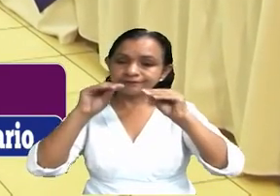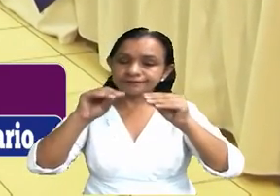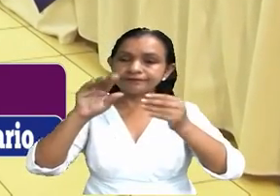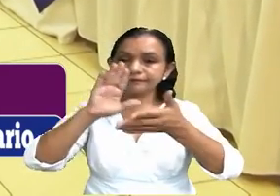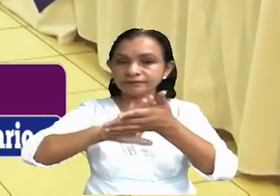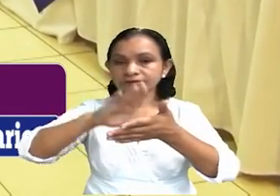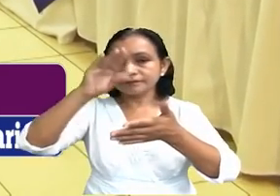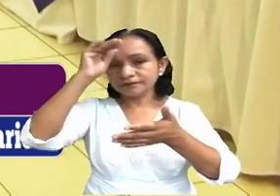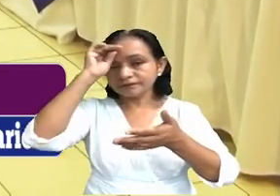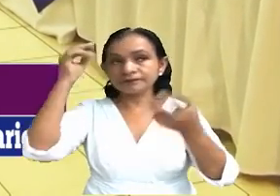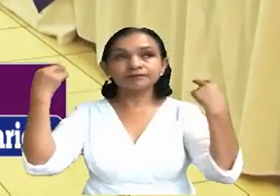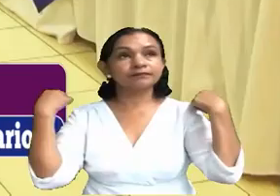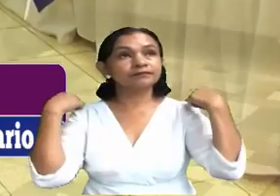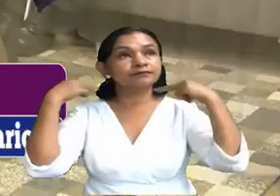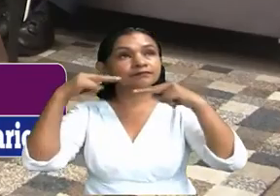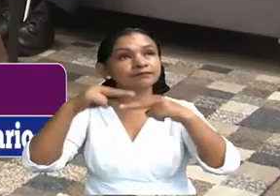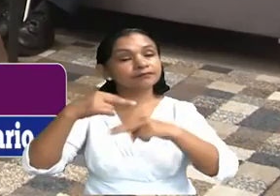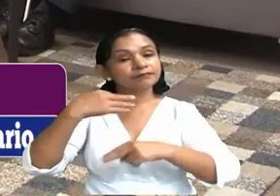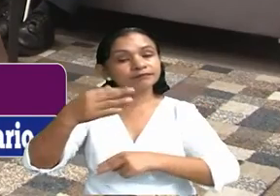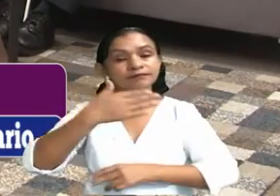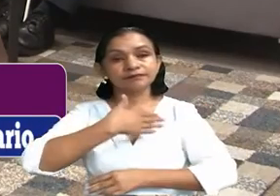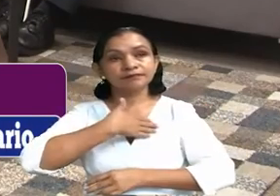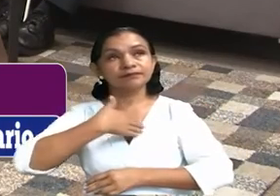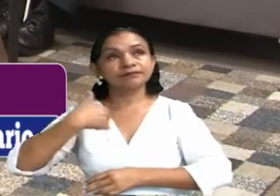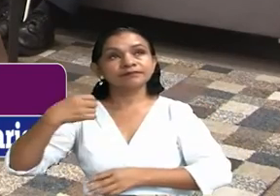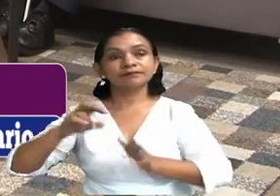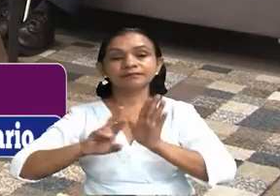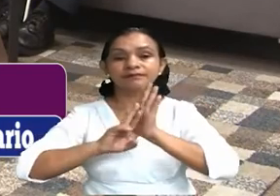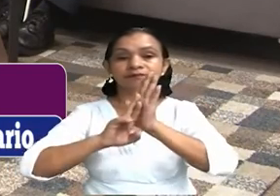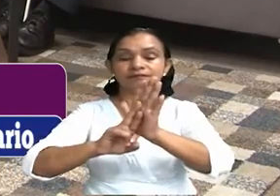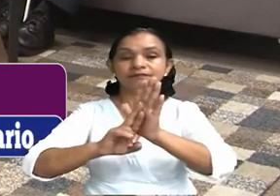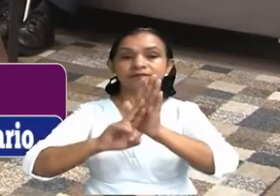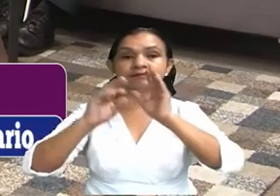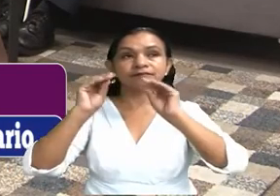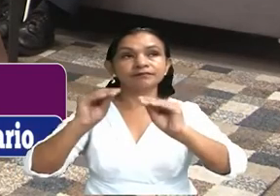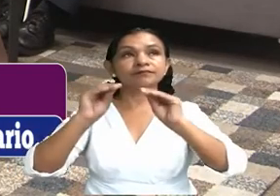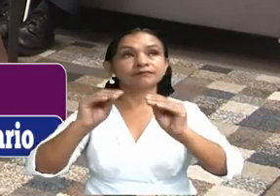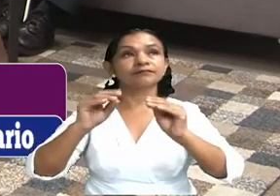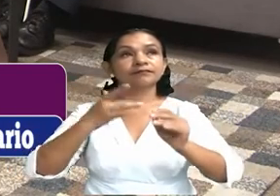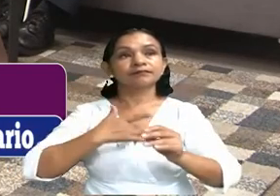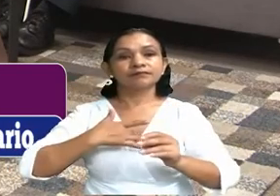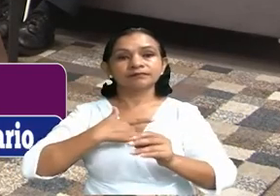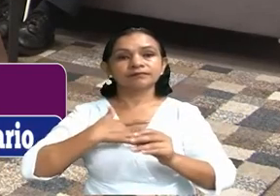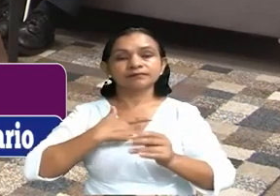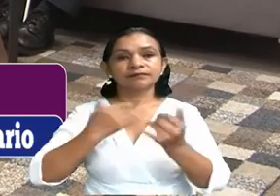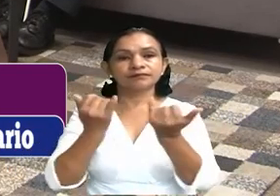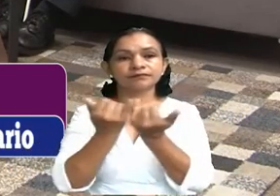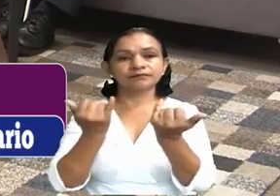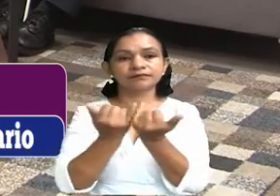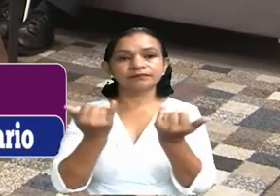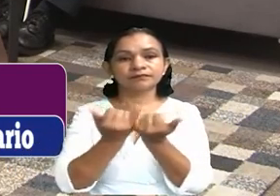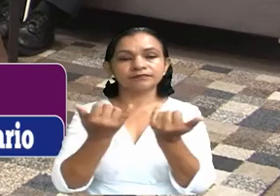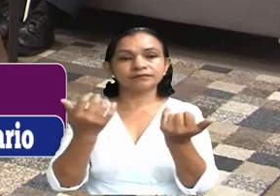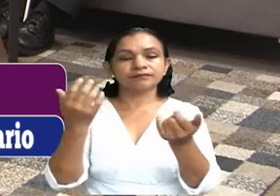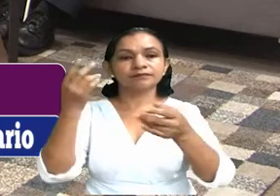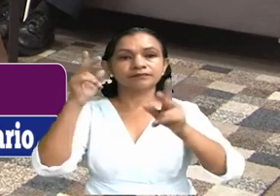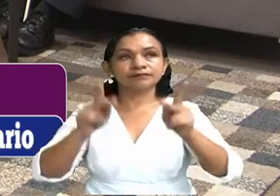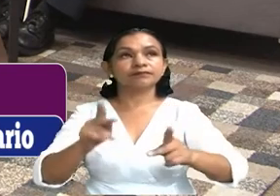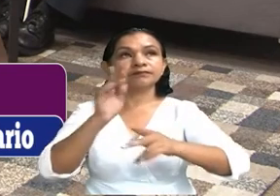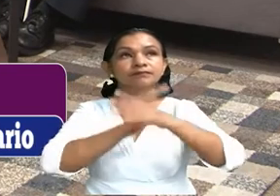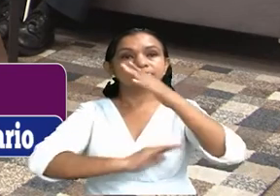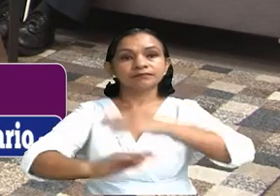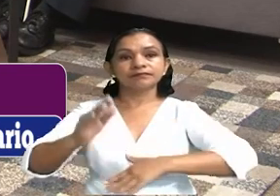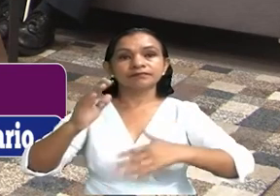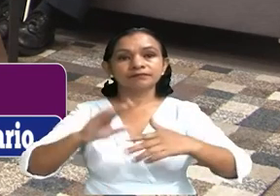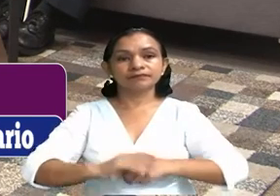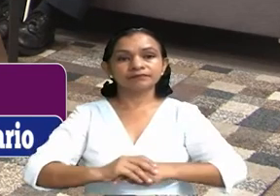competencias pedagógicas de cara a mejorar las respuestas educativas a las necesidades del estudiante con discapacidad, ¿verdad?